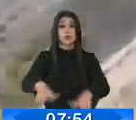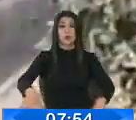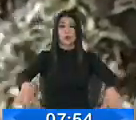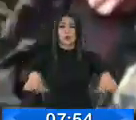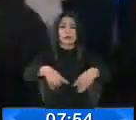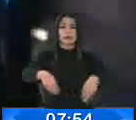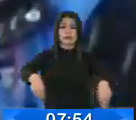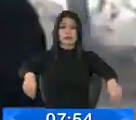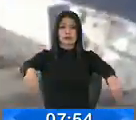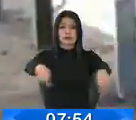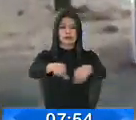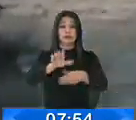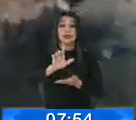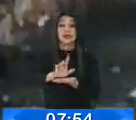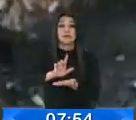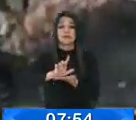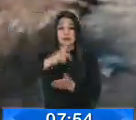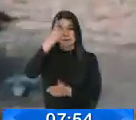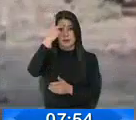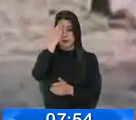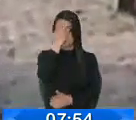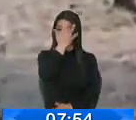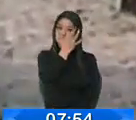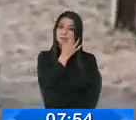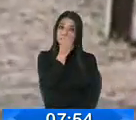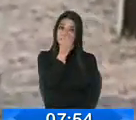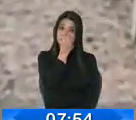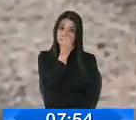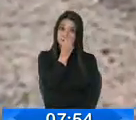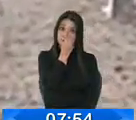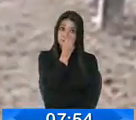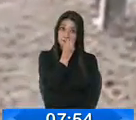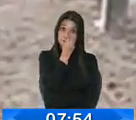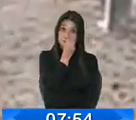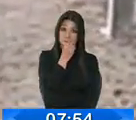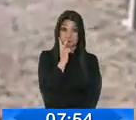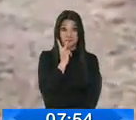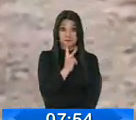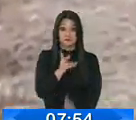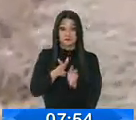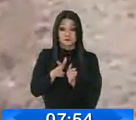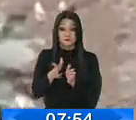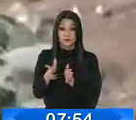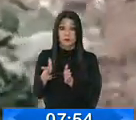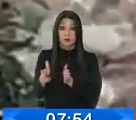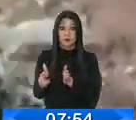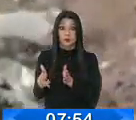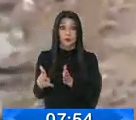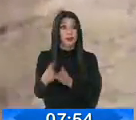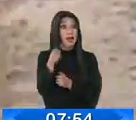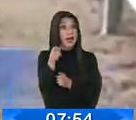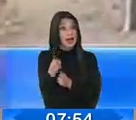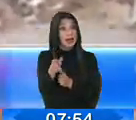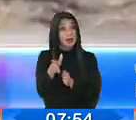desértica de Lima, Perú. Desde ahí donde está el inspector del chaleco marino, ahí se ha mandado.